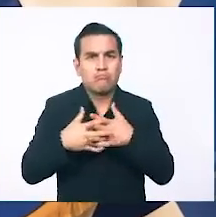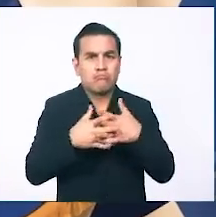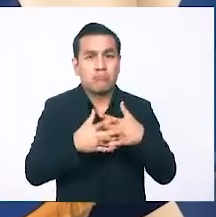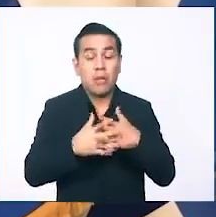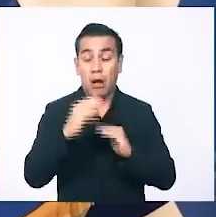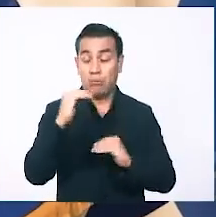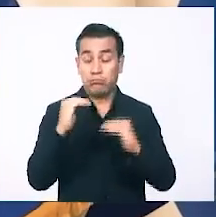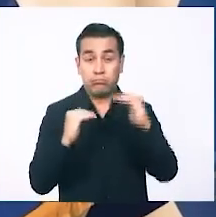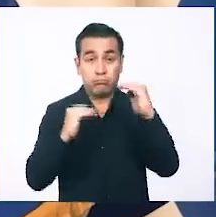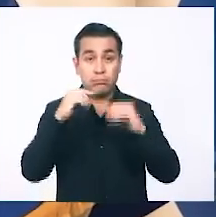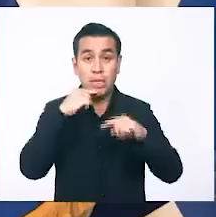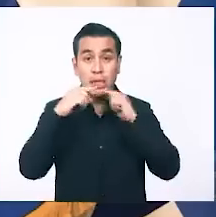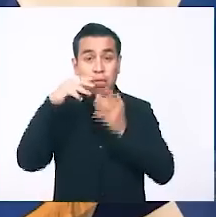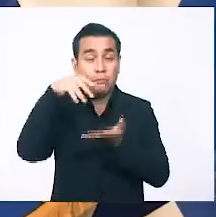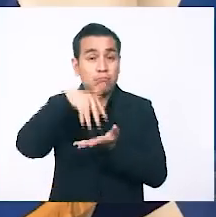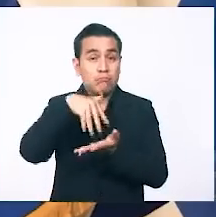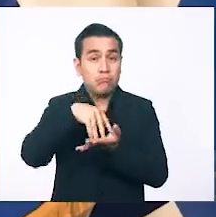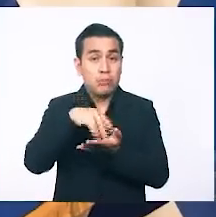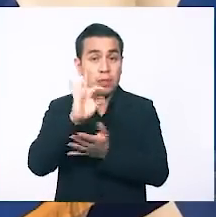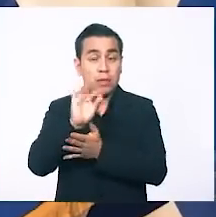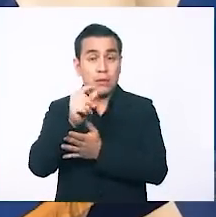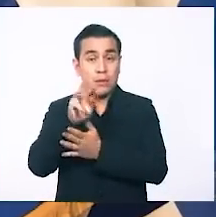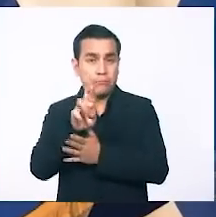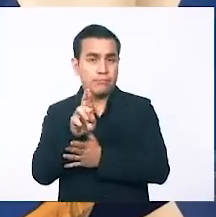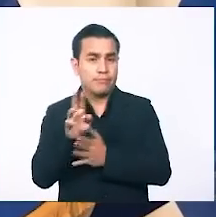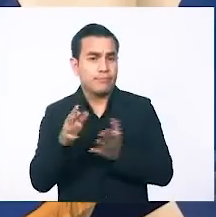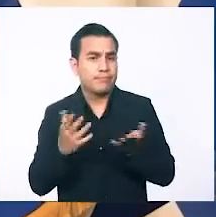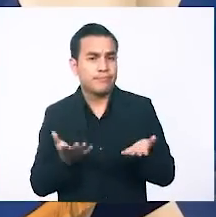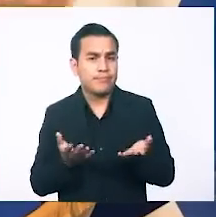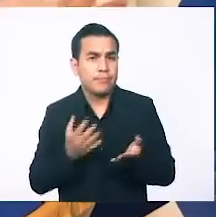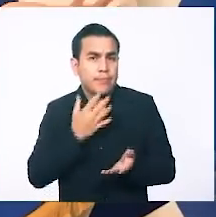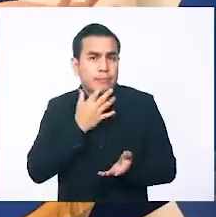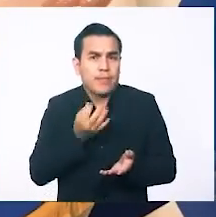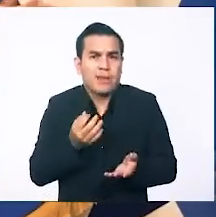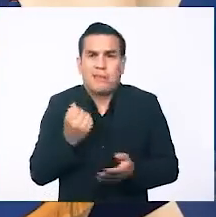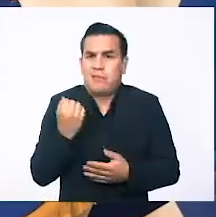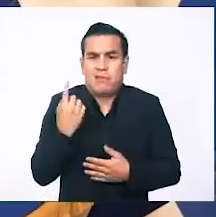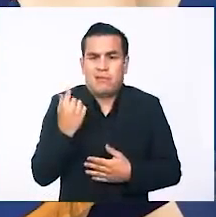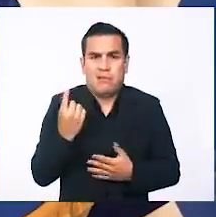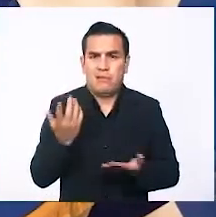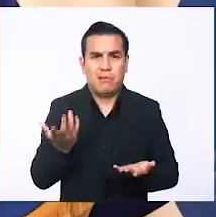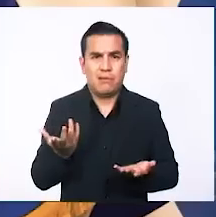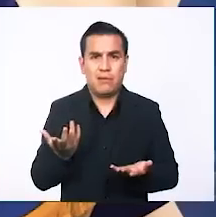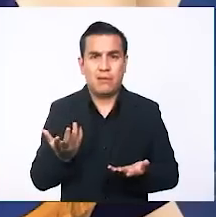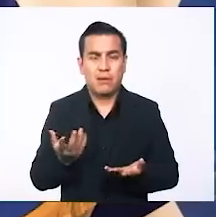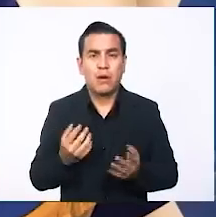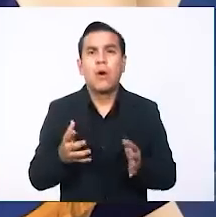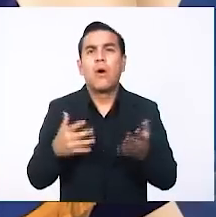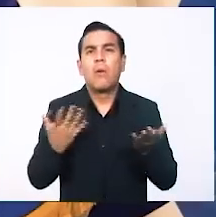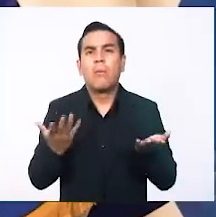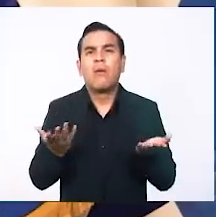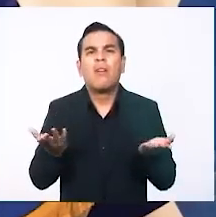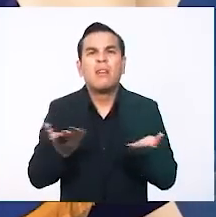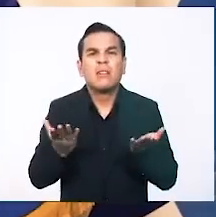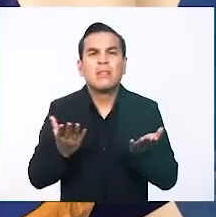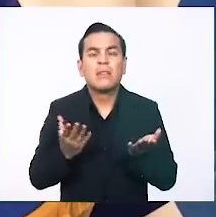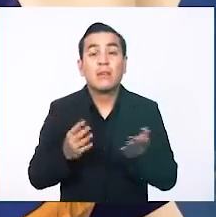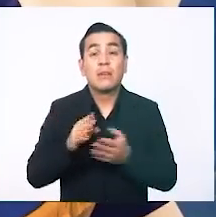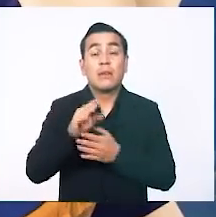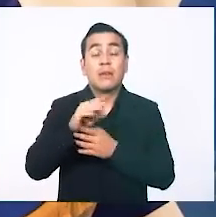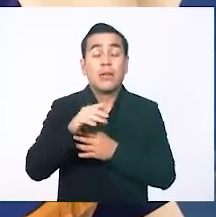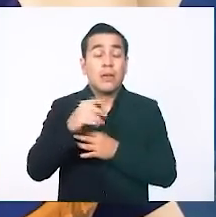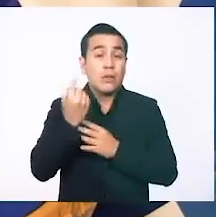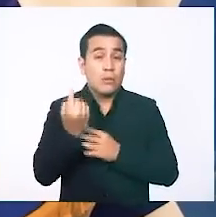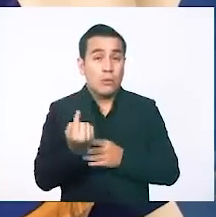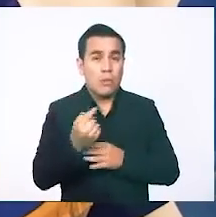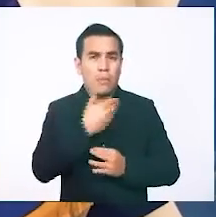de poder y que Biden ponga a un fiscal republicano. Porque sería absurdo pedirlo. ¿Cómo vamos a pedirle a Biden que ponga un fiscal